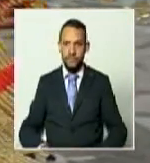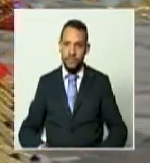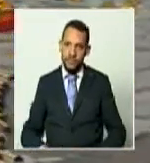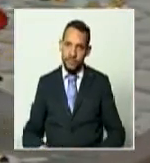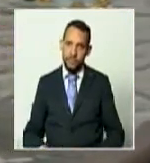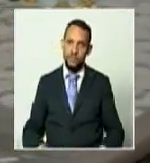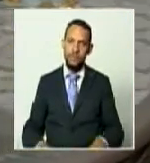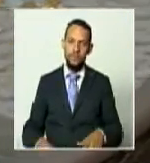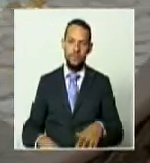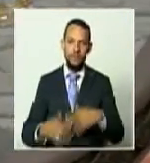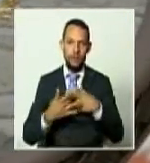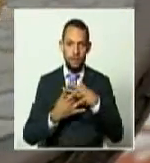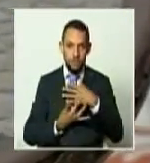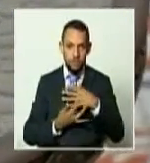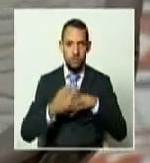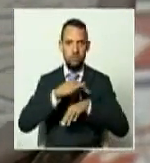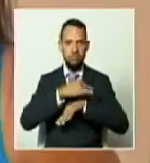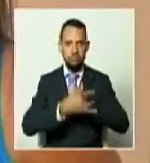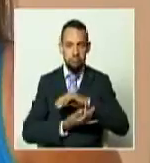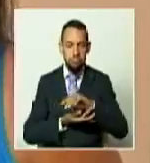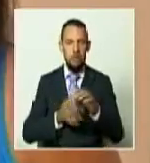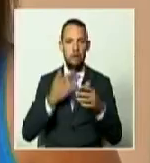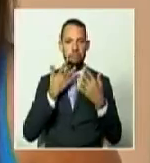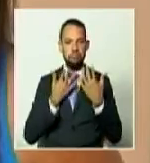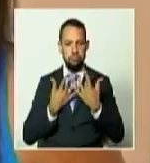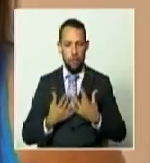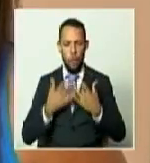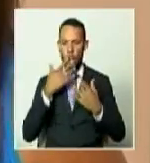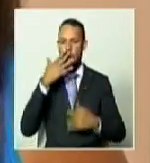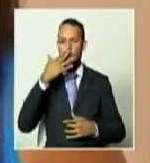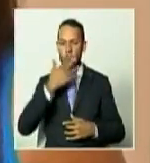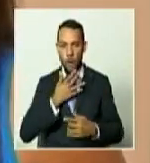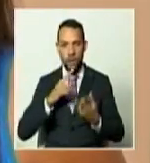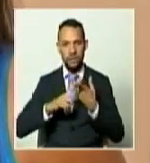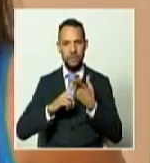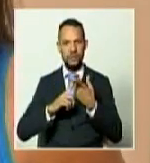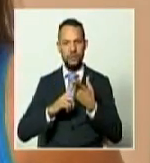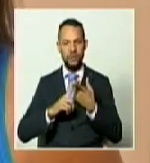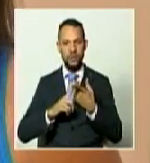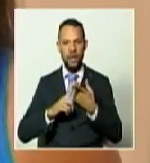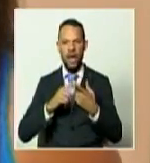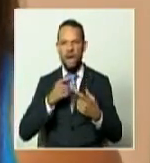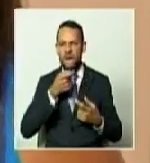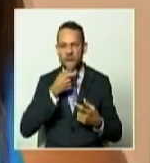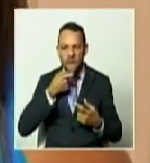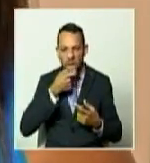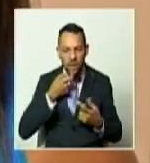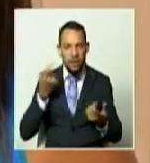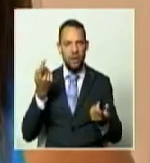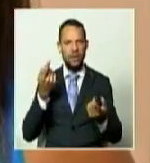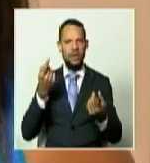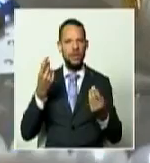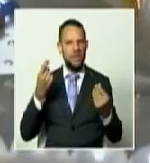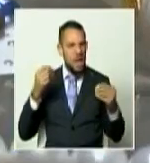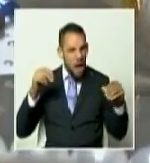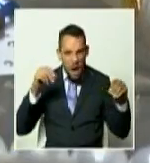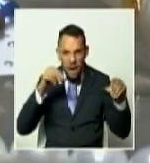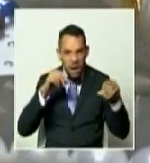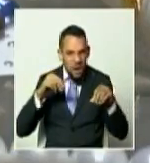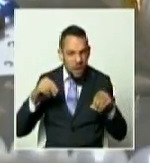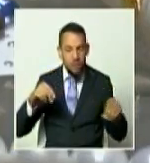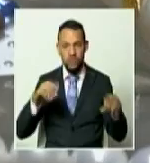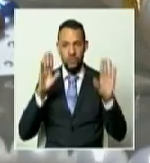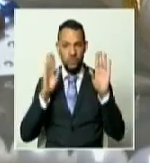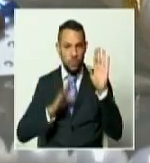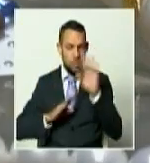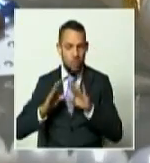En joyería vamos a ver mucho colorido, vamos a ver colores tierra, accesorios con toda la tendencia, con una